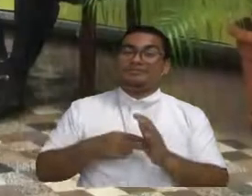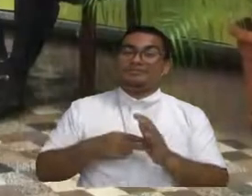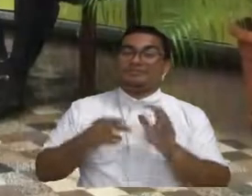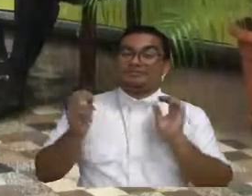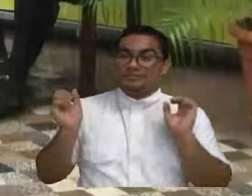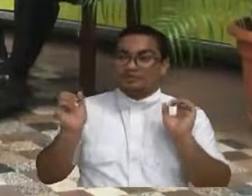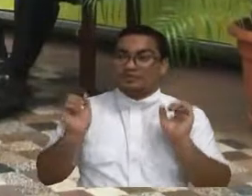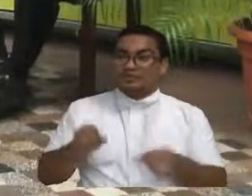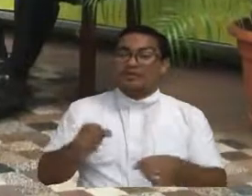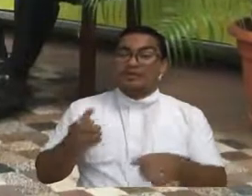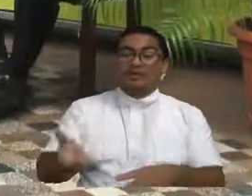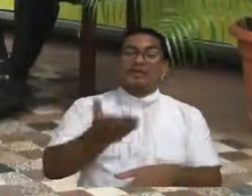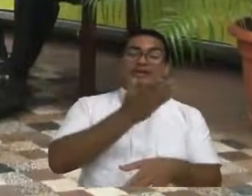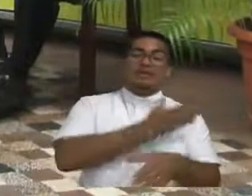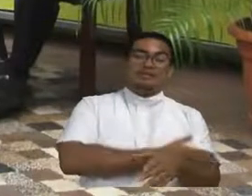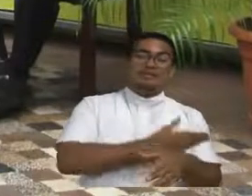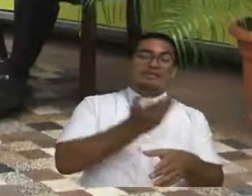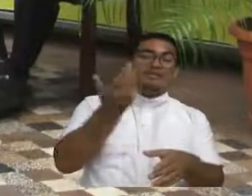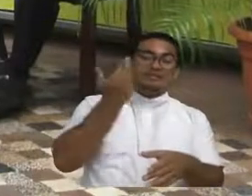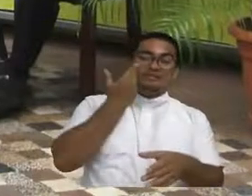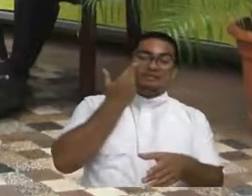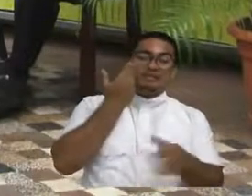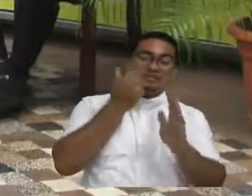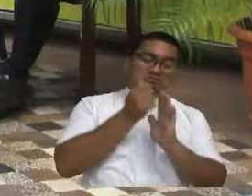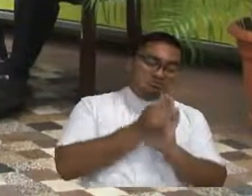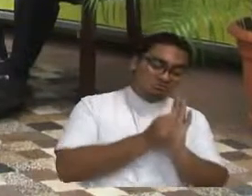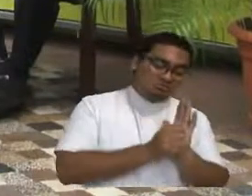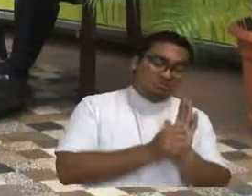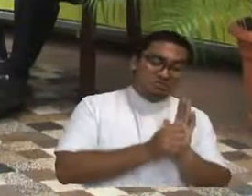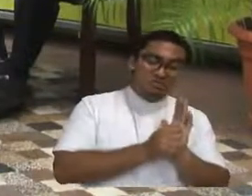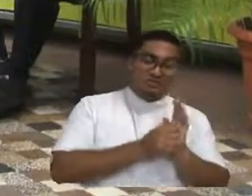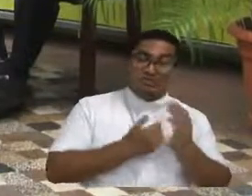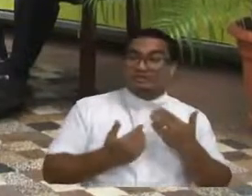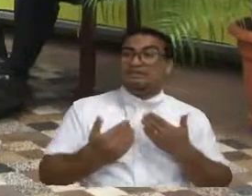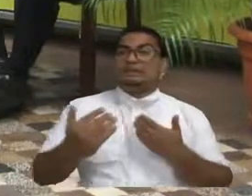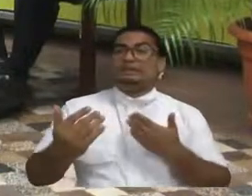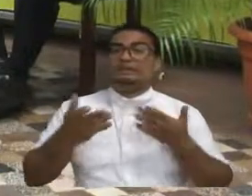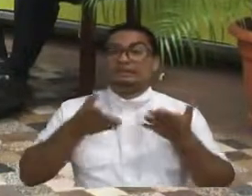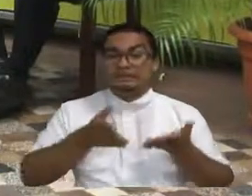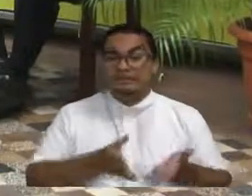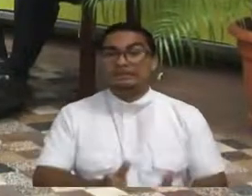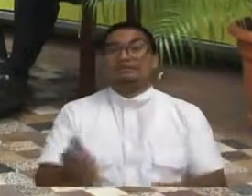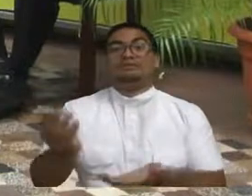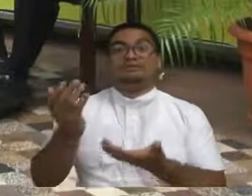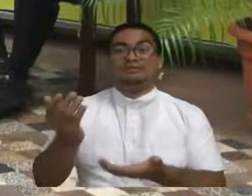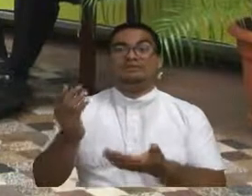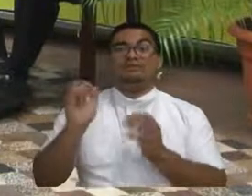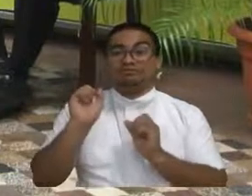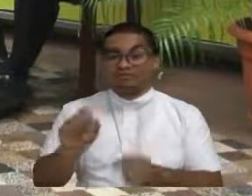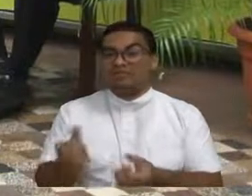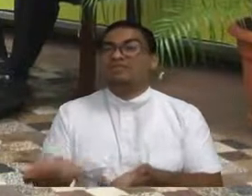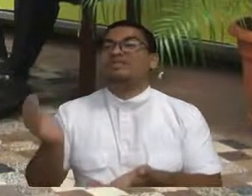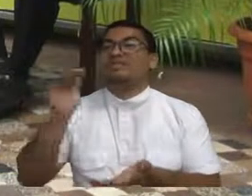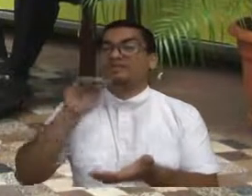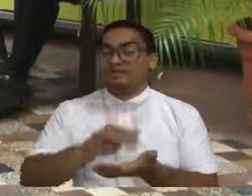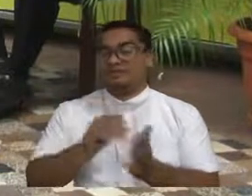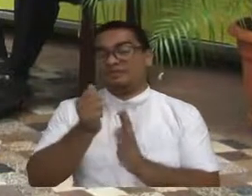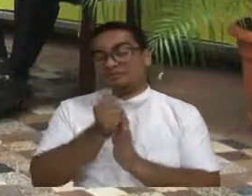ha tenido otras experiencias de depresión, ya después del parto es mucho más probable que tenga de nuevamente depresión en el